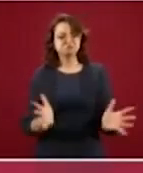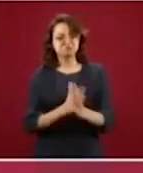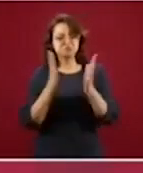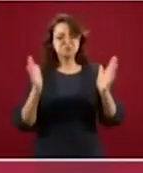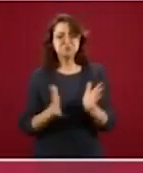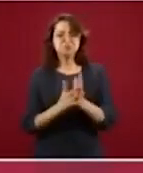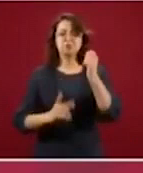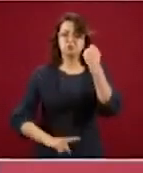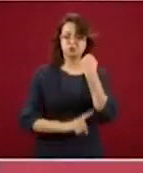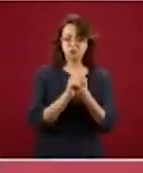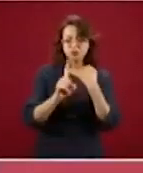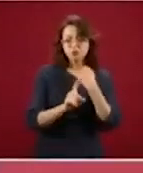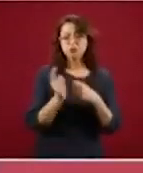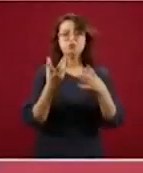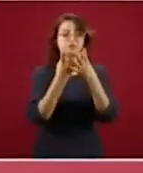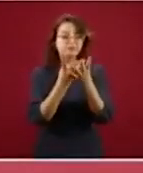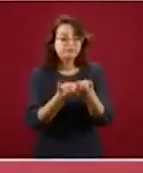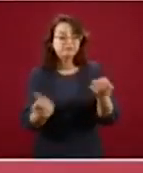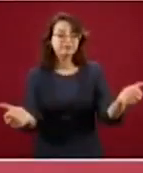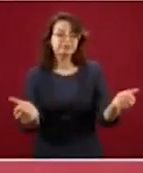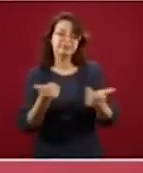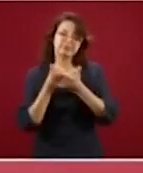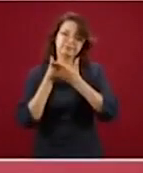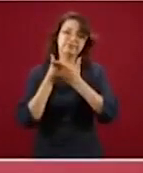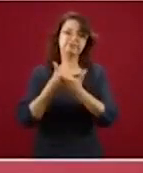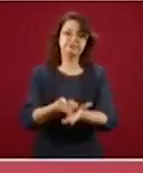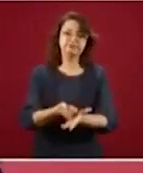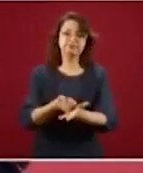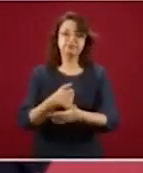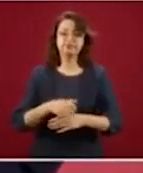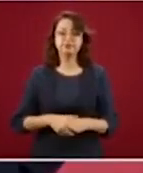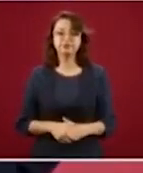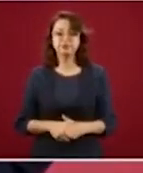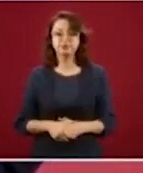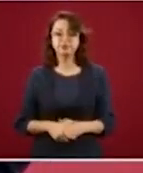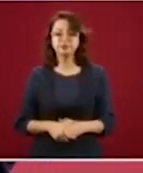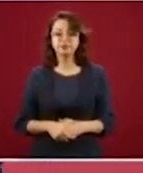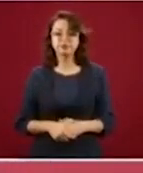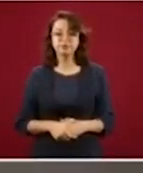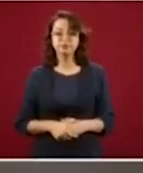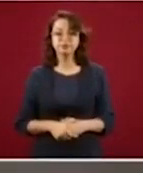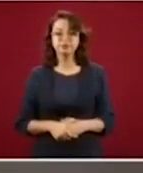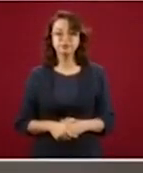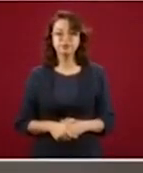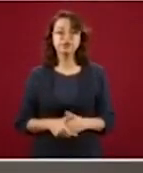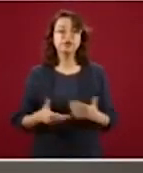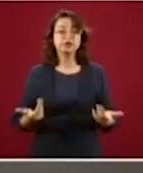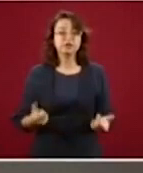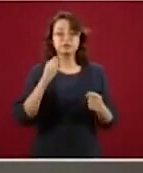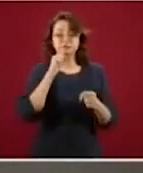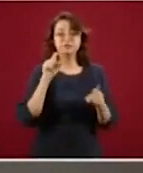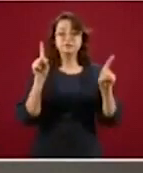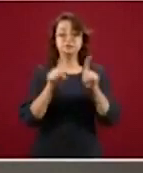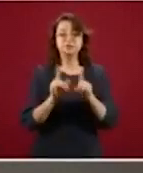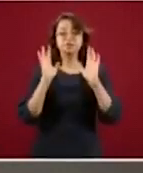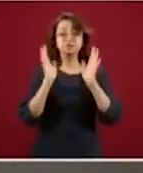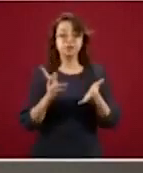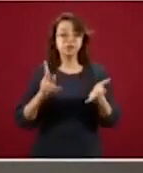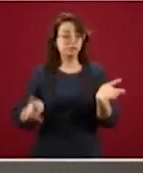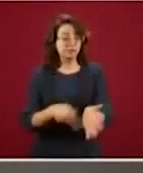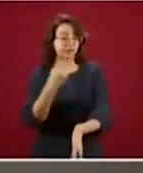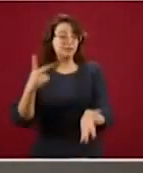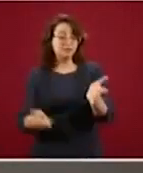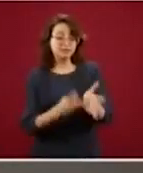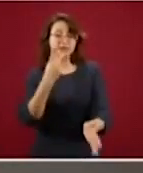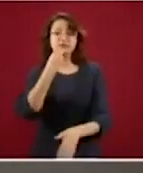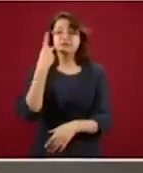problema, y estos recursos, como lo hemos dicho, se van a